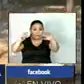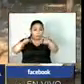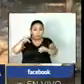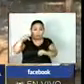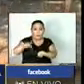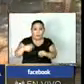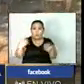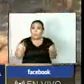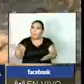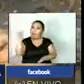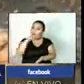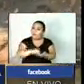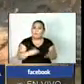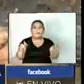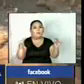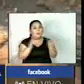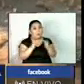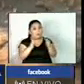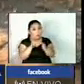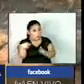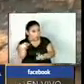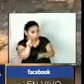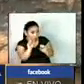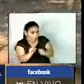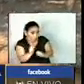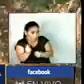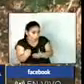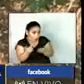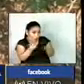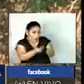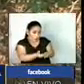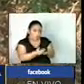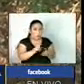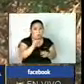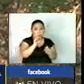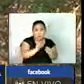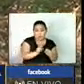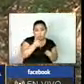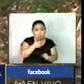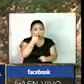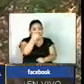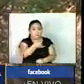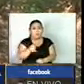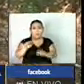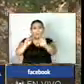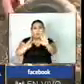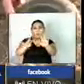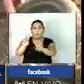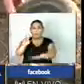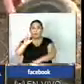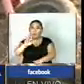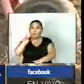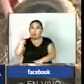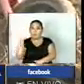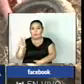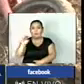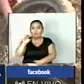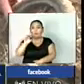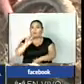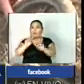situación se repita si usted puede colaborar con el caso comuníquese al número 7232